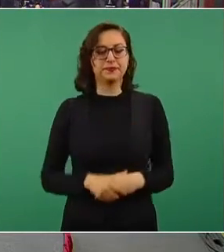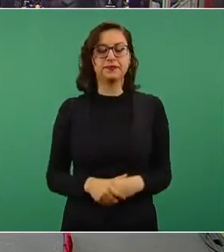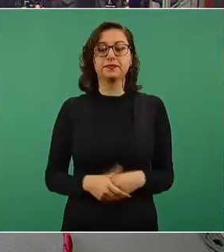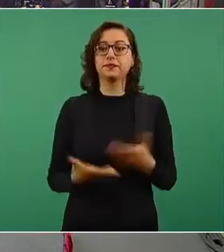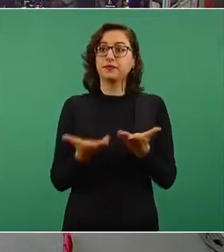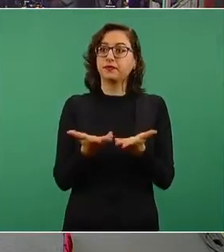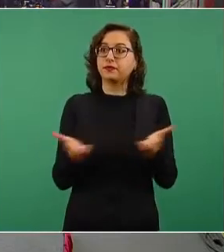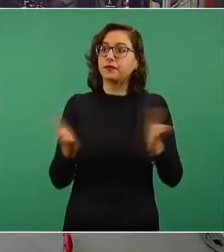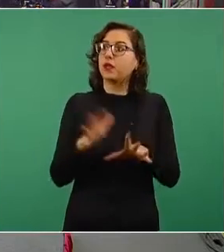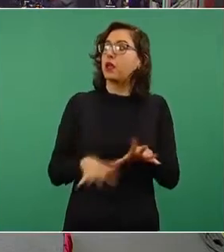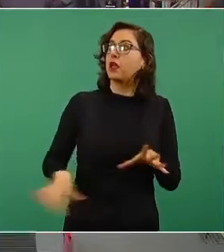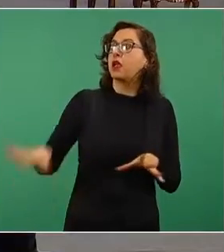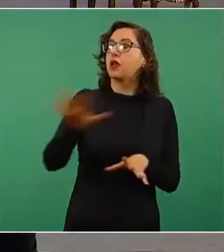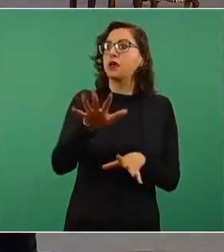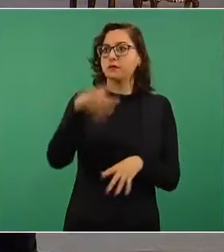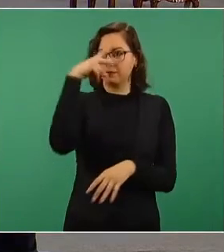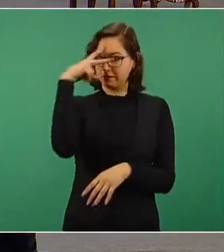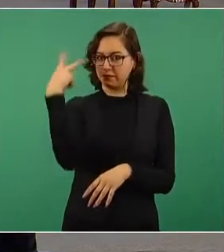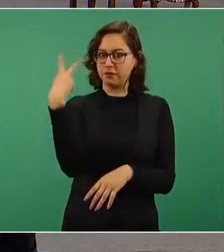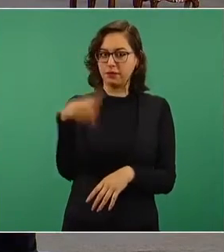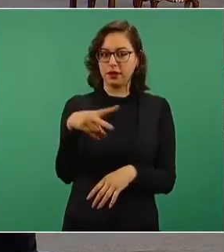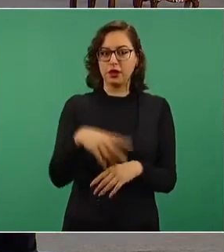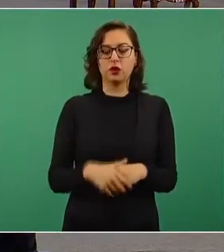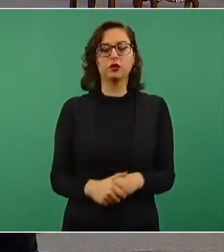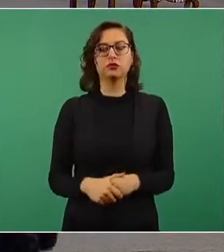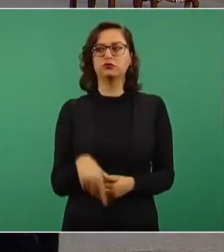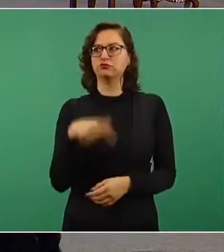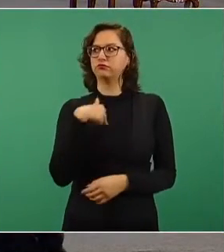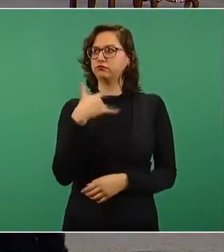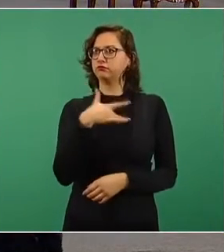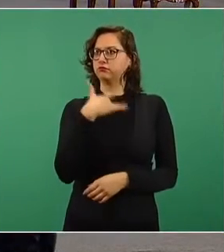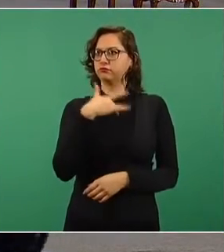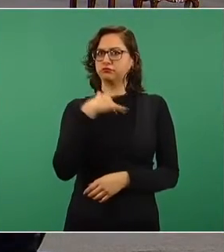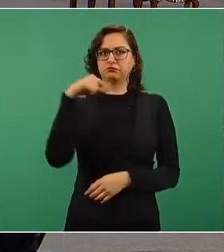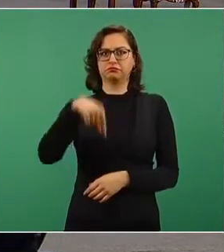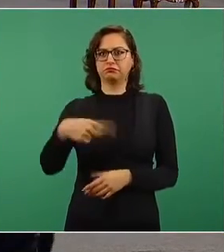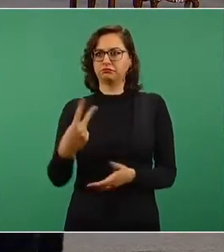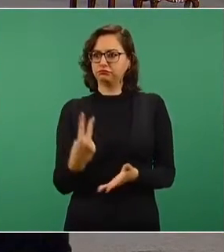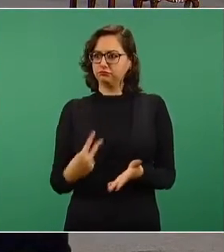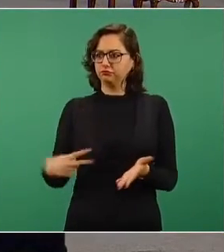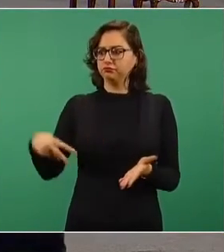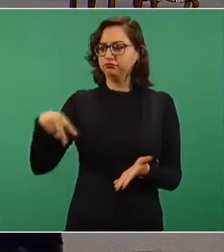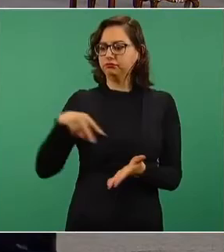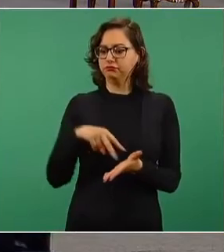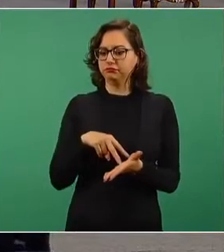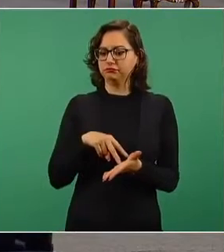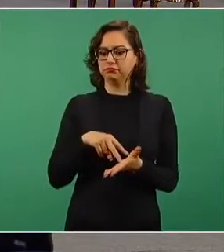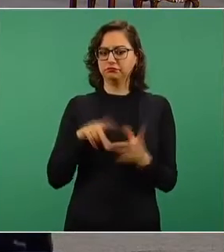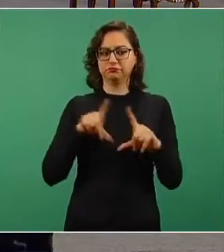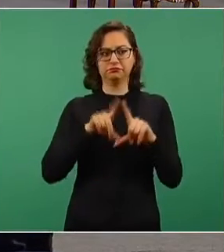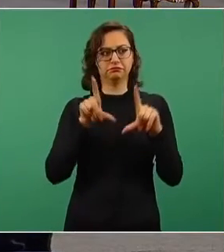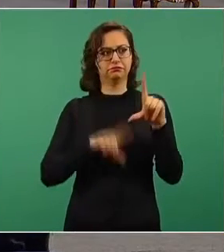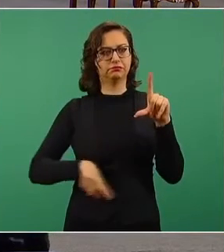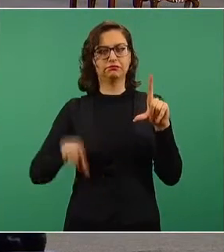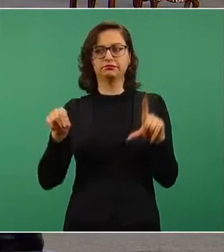Doble felicidad estar nuevamente acá en la República de México.